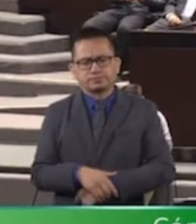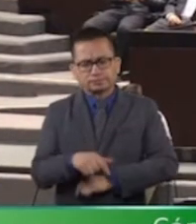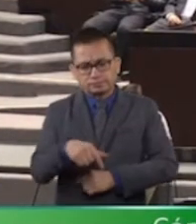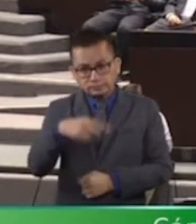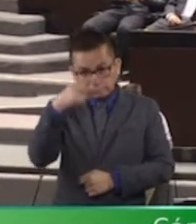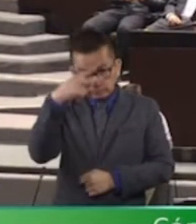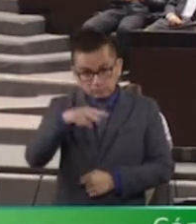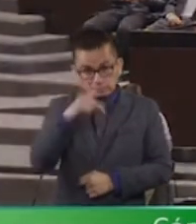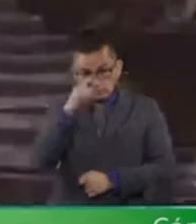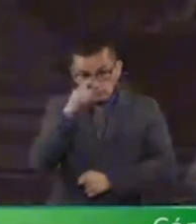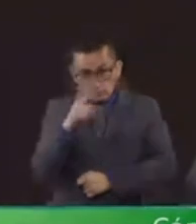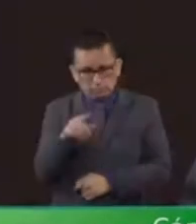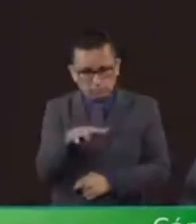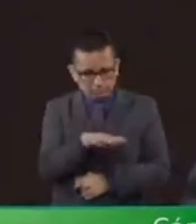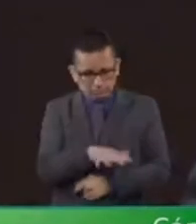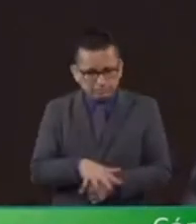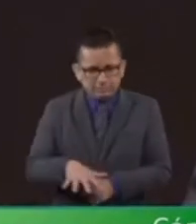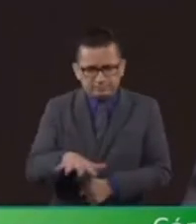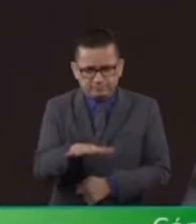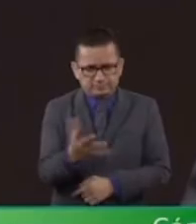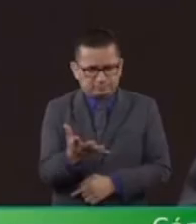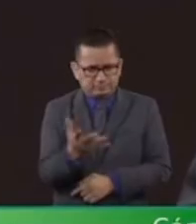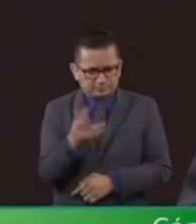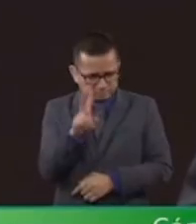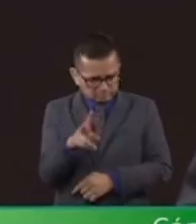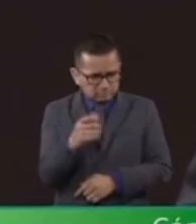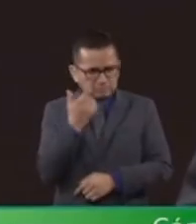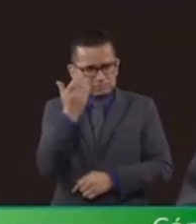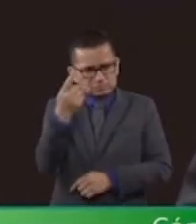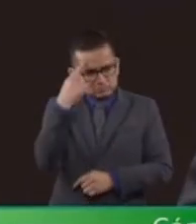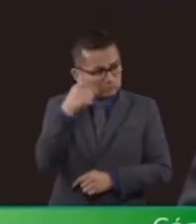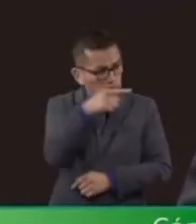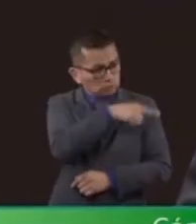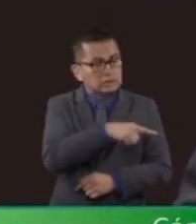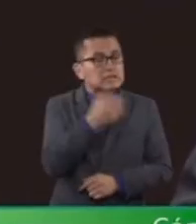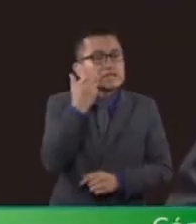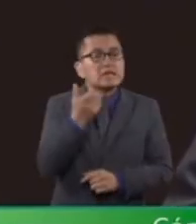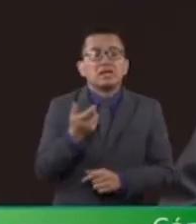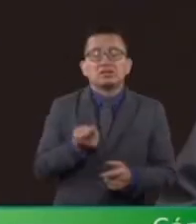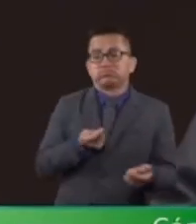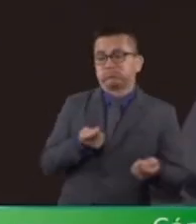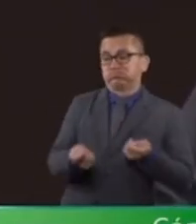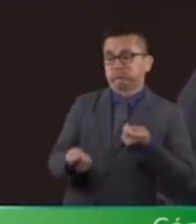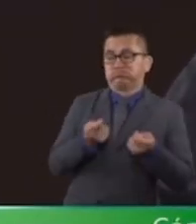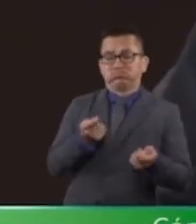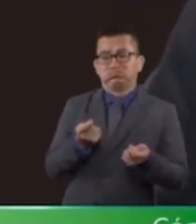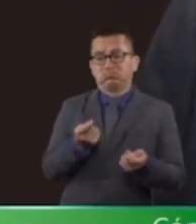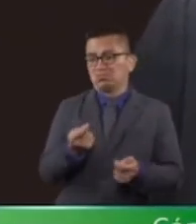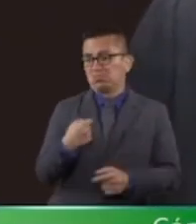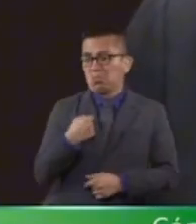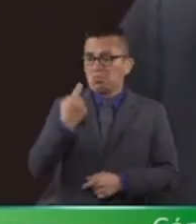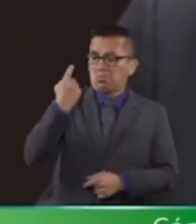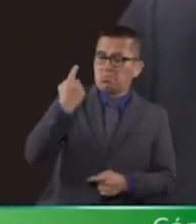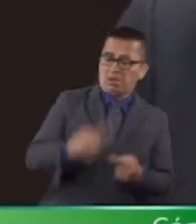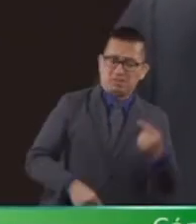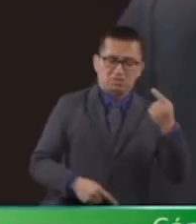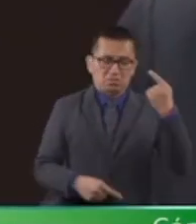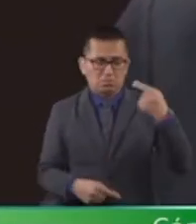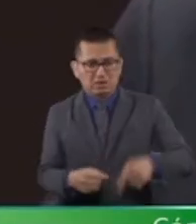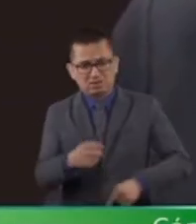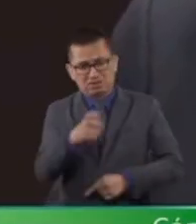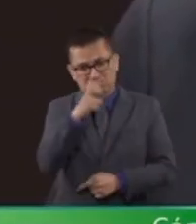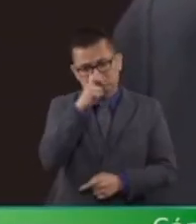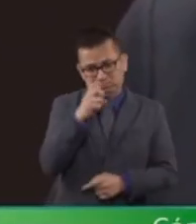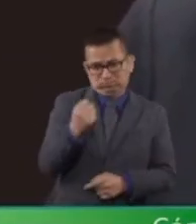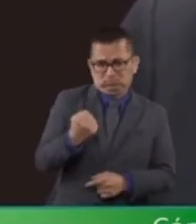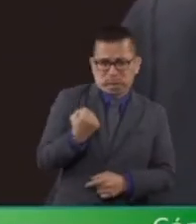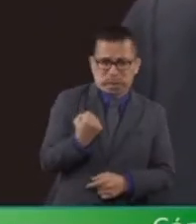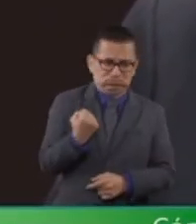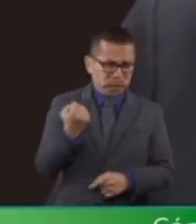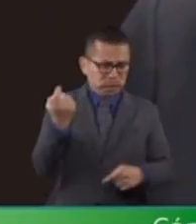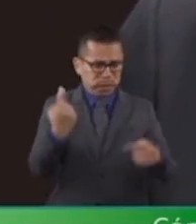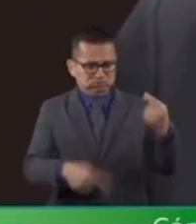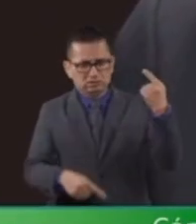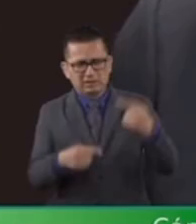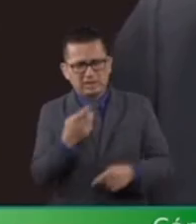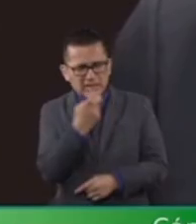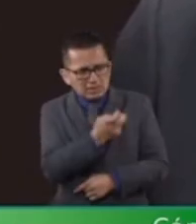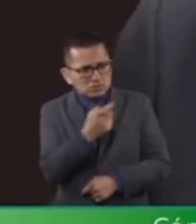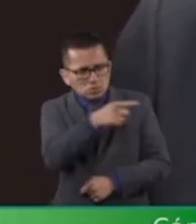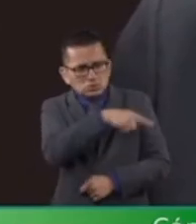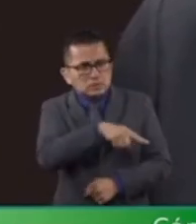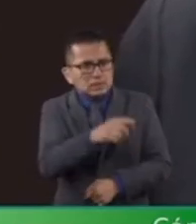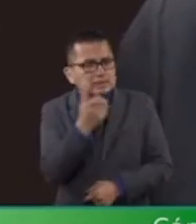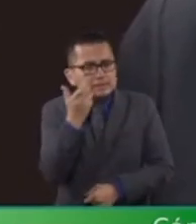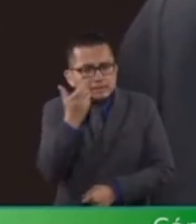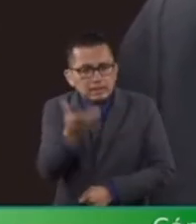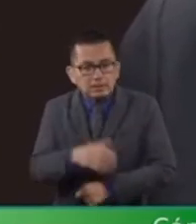quiere apartar de esta democracia liberal. Quieren transitar hacia el autoritarismo electoral. Sin embargo, esta